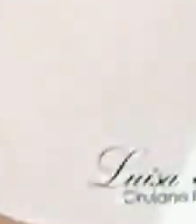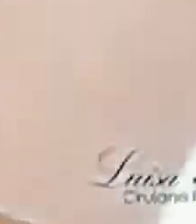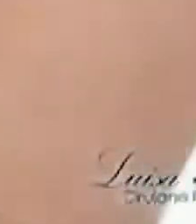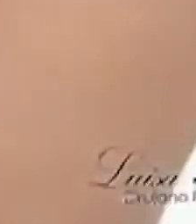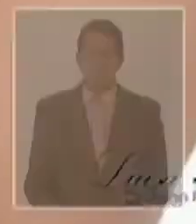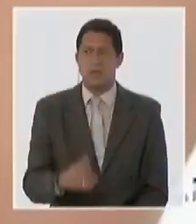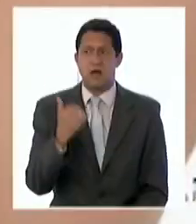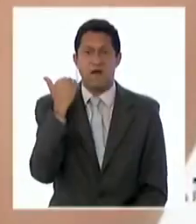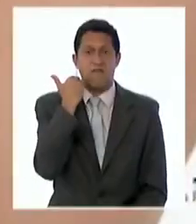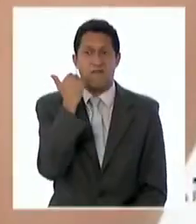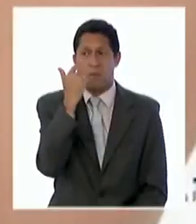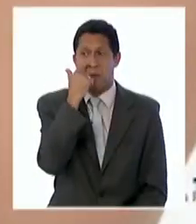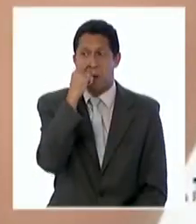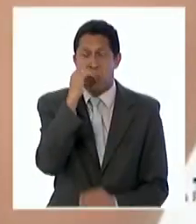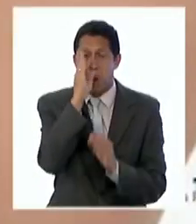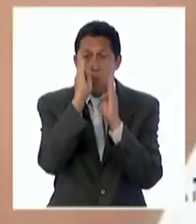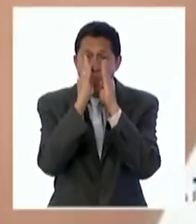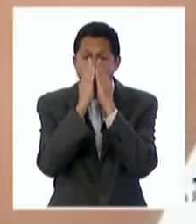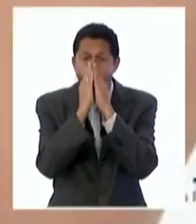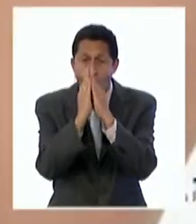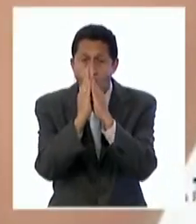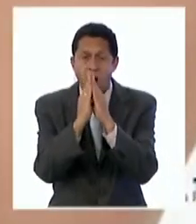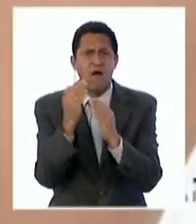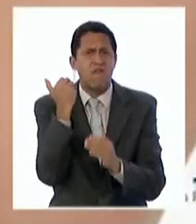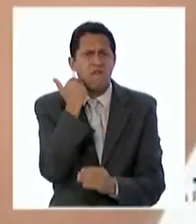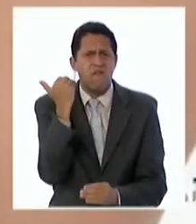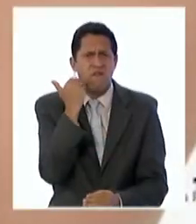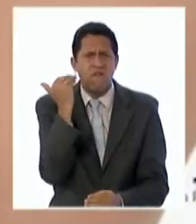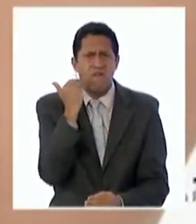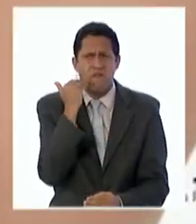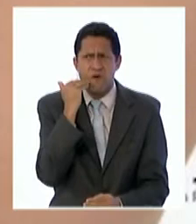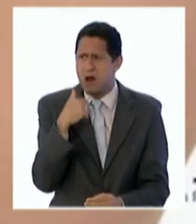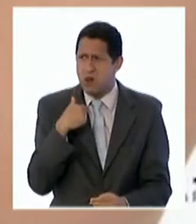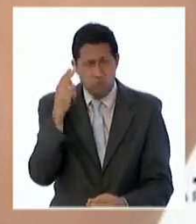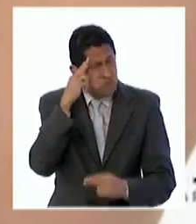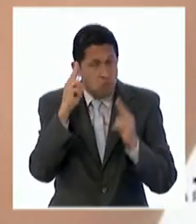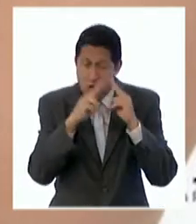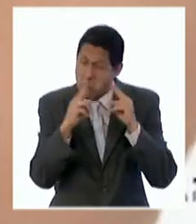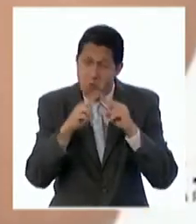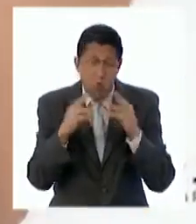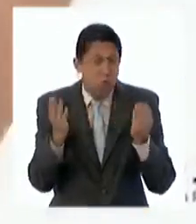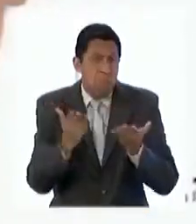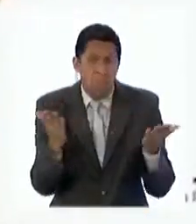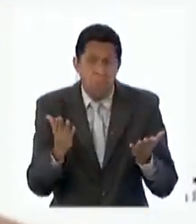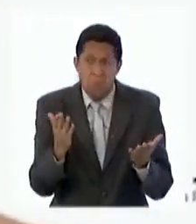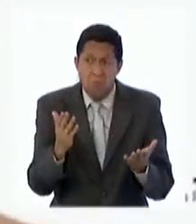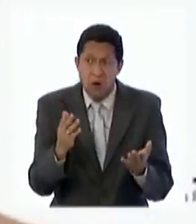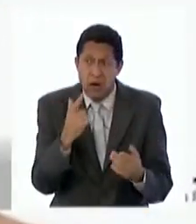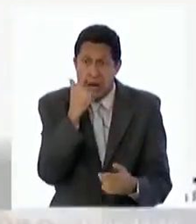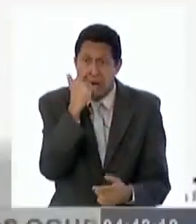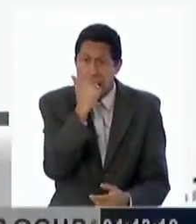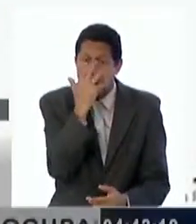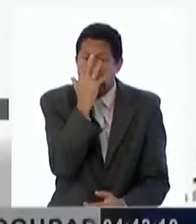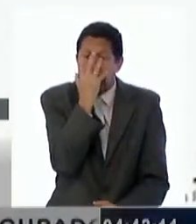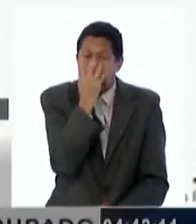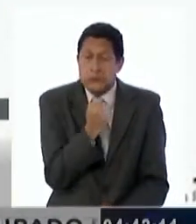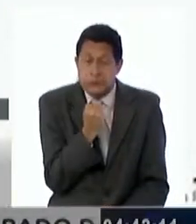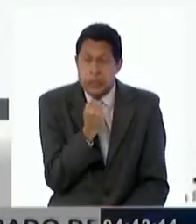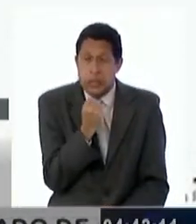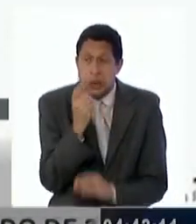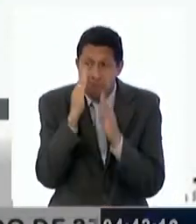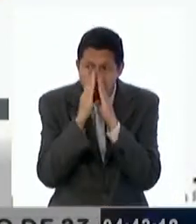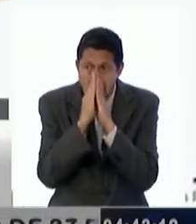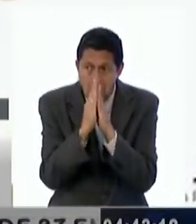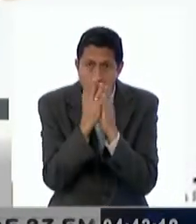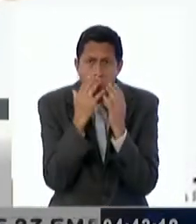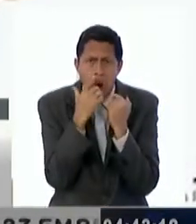el síndrome de la nariz vacía es una enfermedad que ha sido declarada desconocida y se origina por una sequedad de la mucosa nasal que en